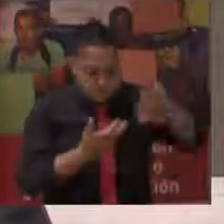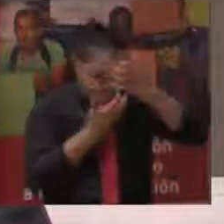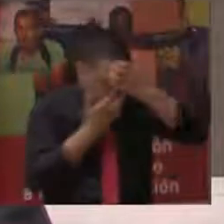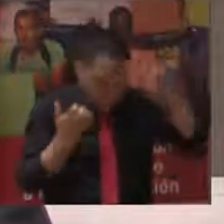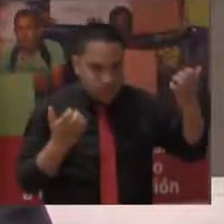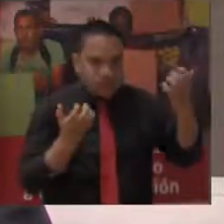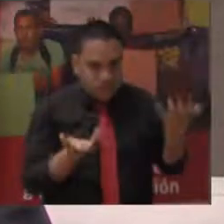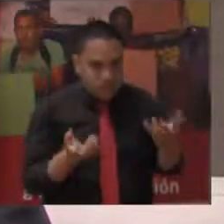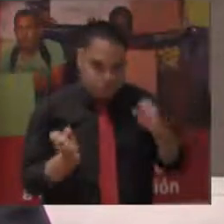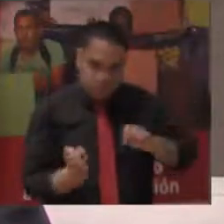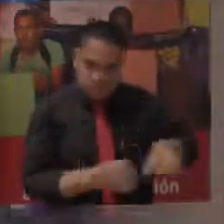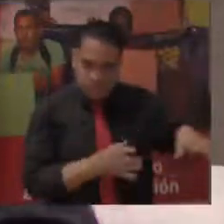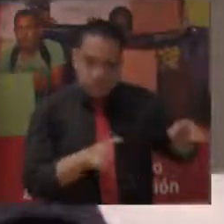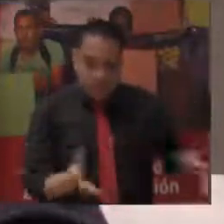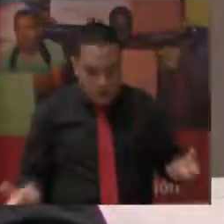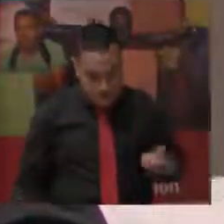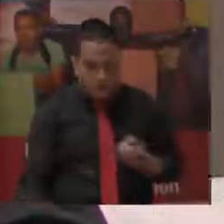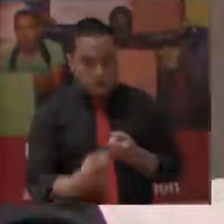han estado